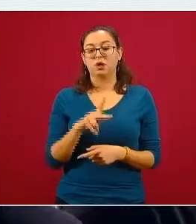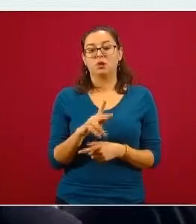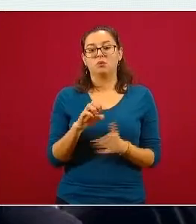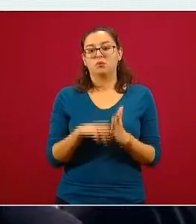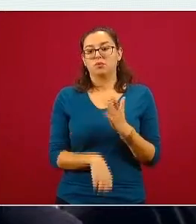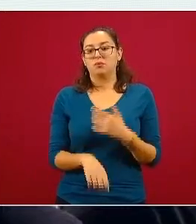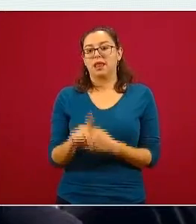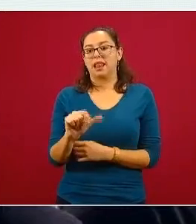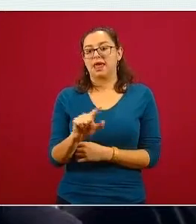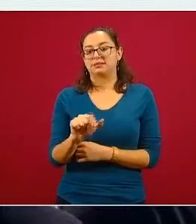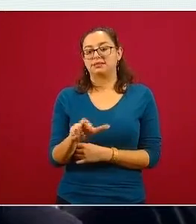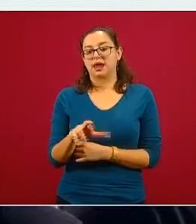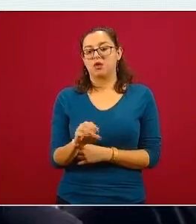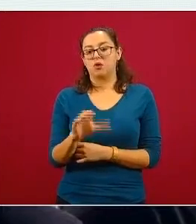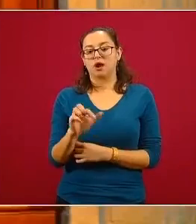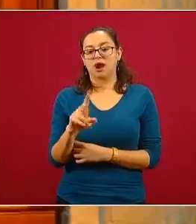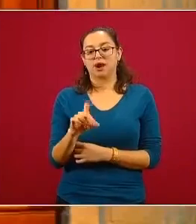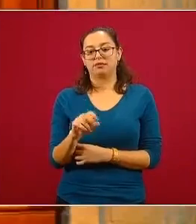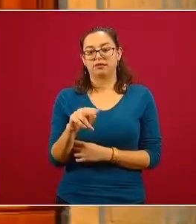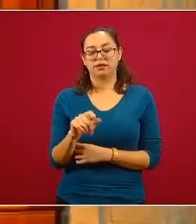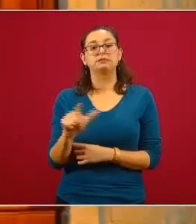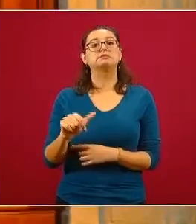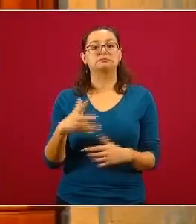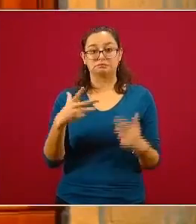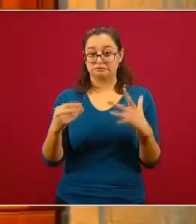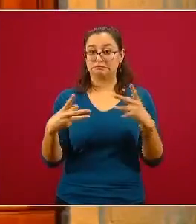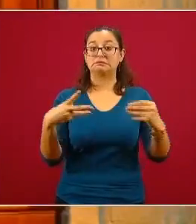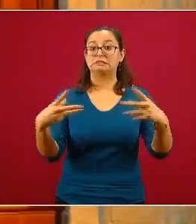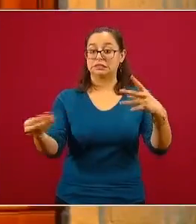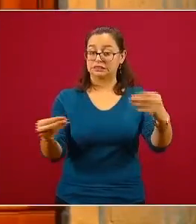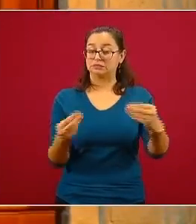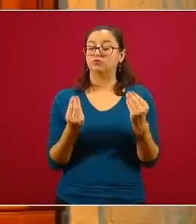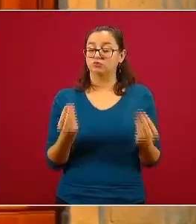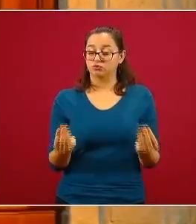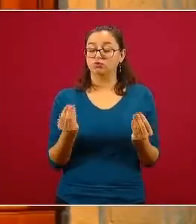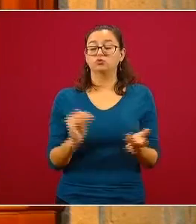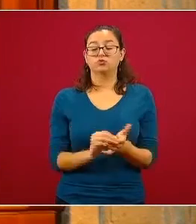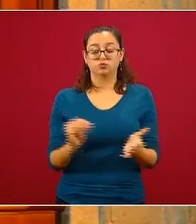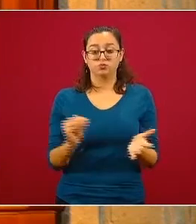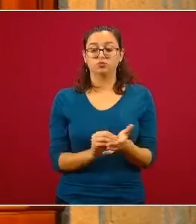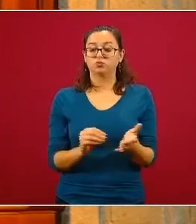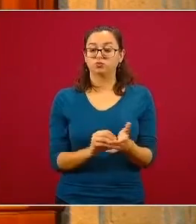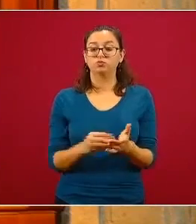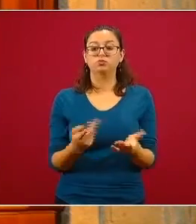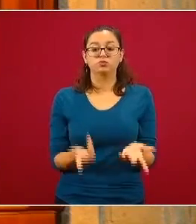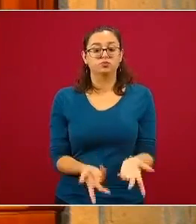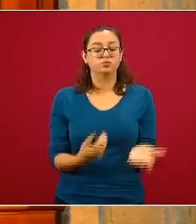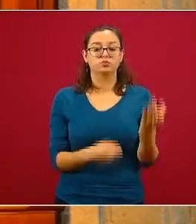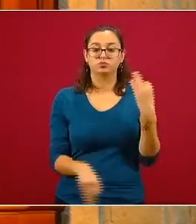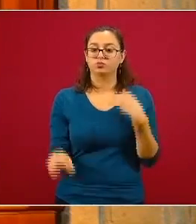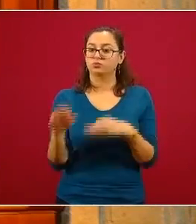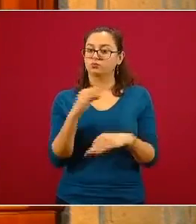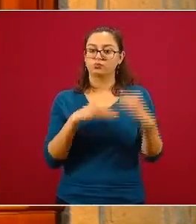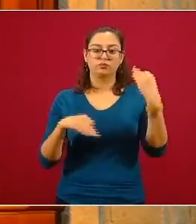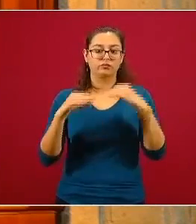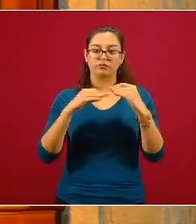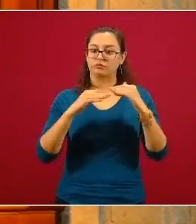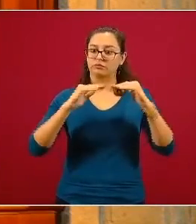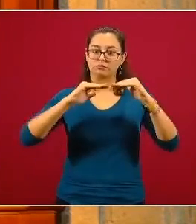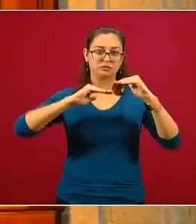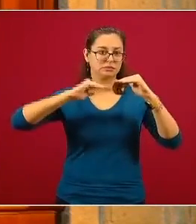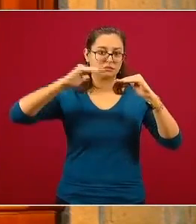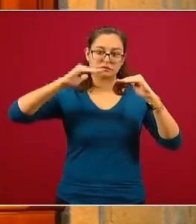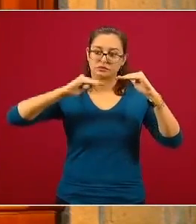Lázaro Cárdenas precisamente todavía con una buena cantidad de transmisión y en general todos están en una tasa